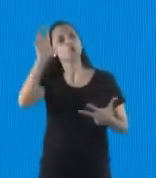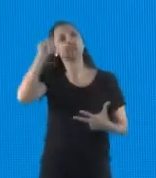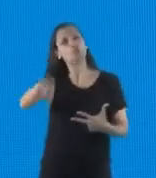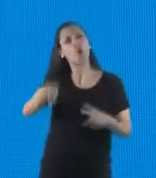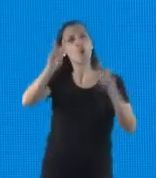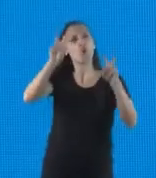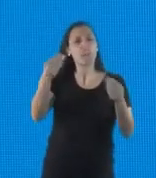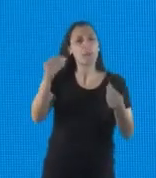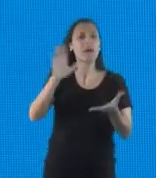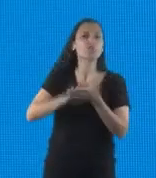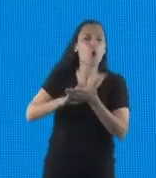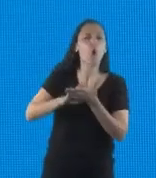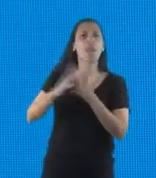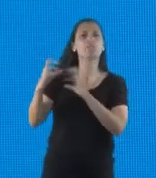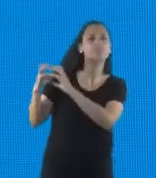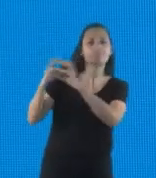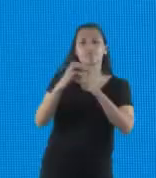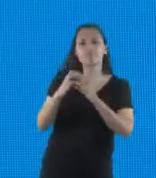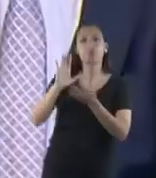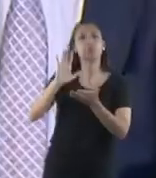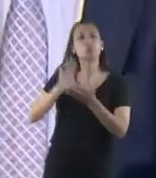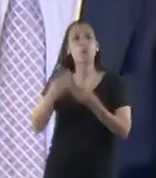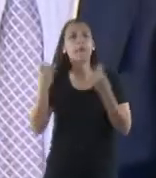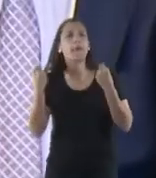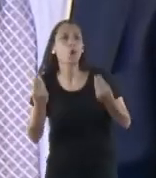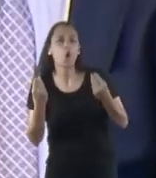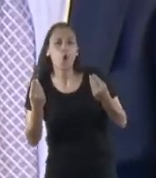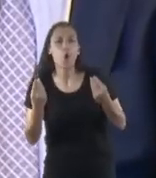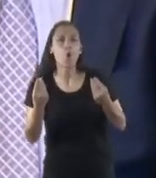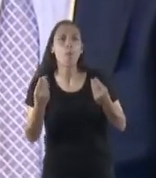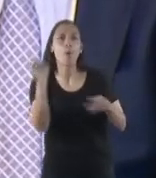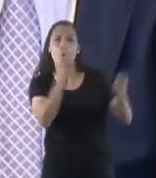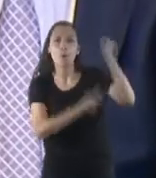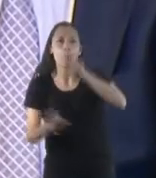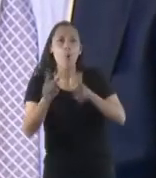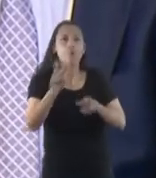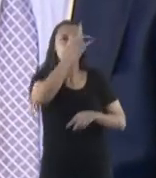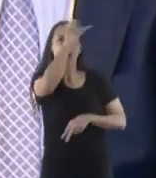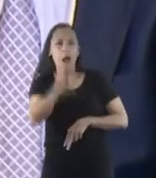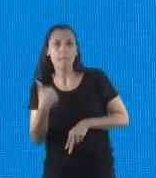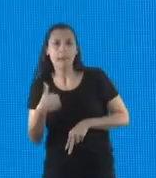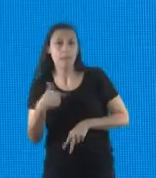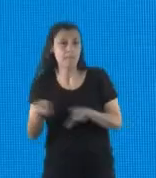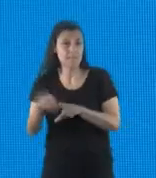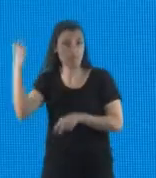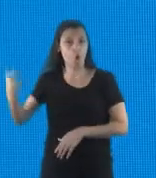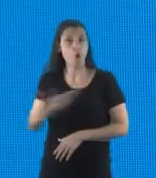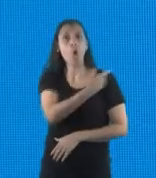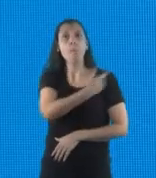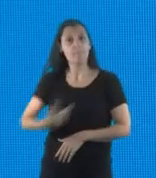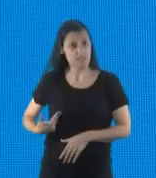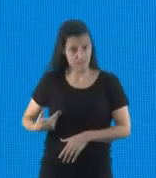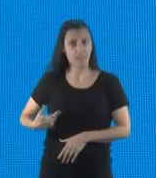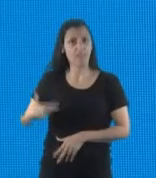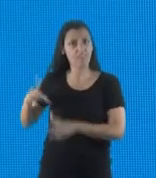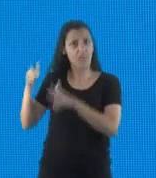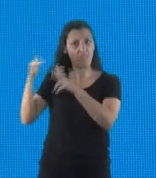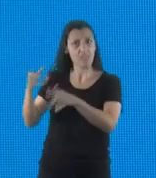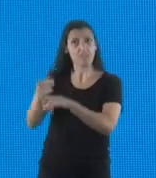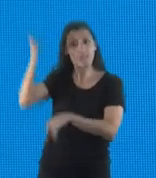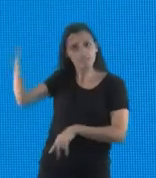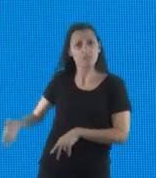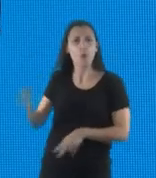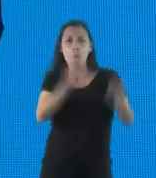discusión respecto de cómo se asignan federalmente. El presidente plantea siempre que es el más federal de los